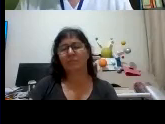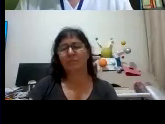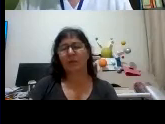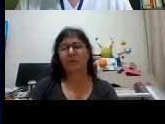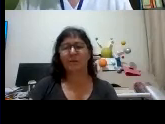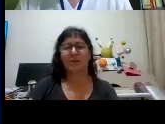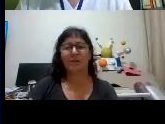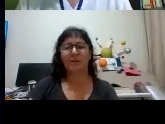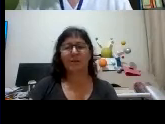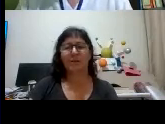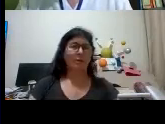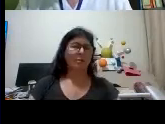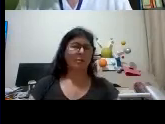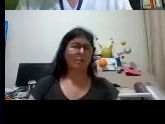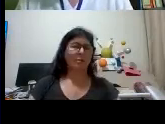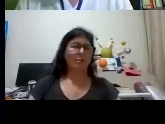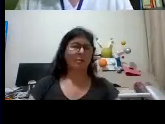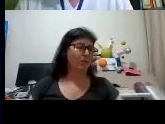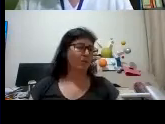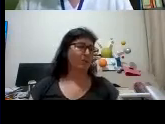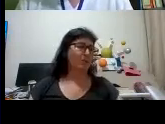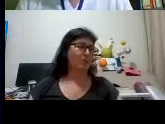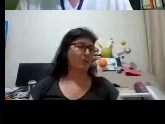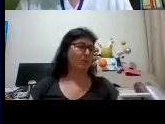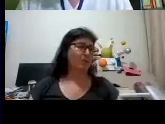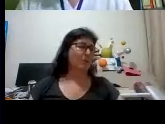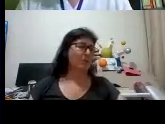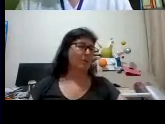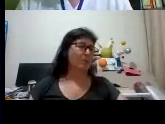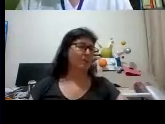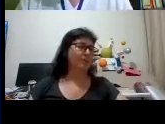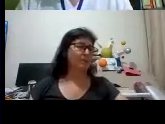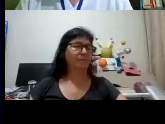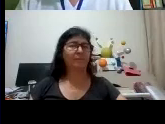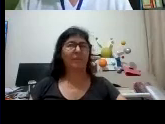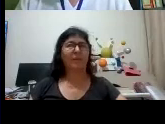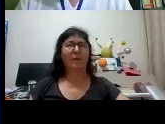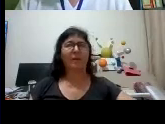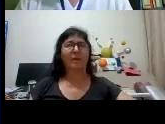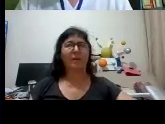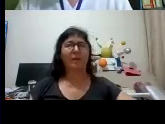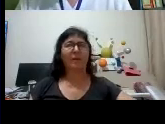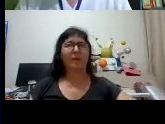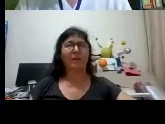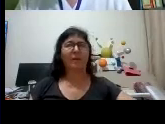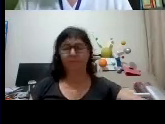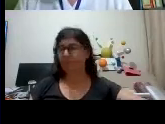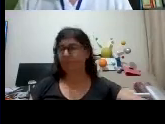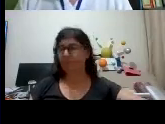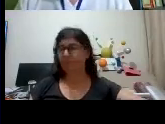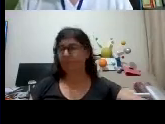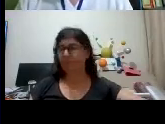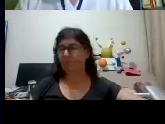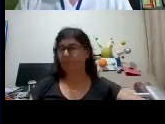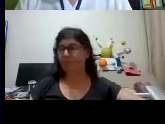que es una posición, una postura necesaria para la vida del paciente, ¿no? Cuando el paciente se encuentra siendo evaluado,